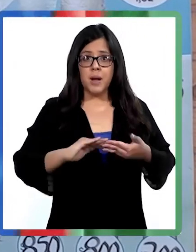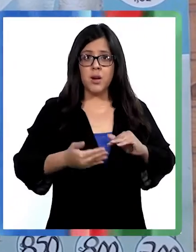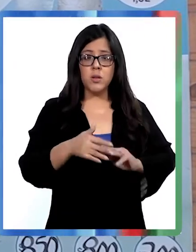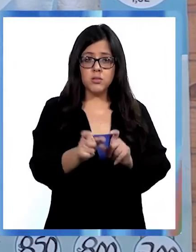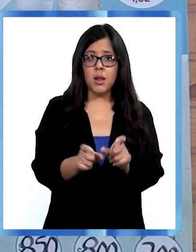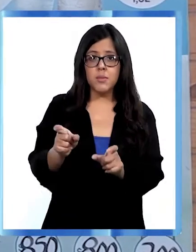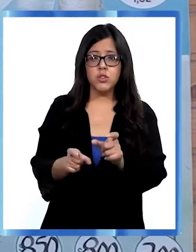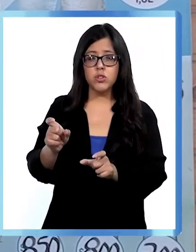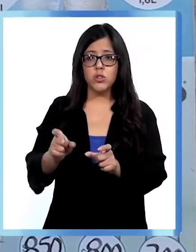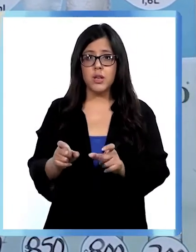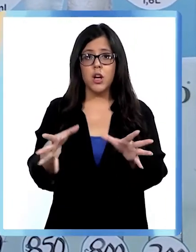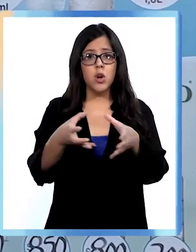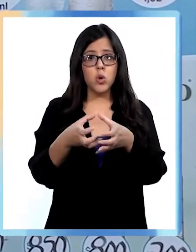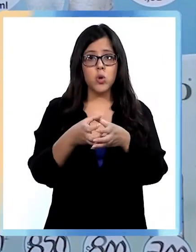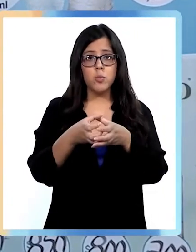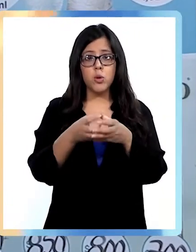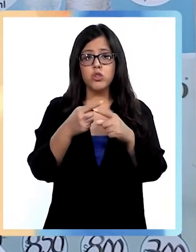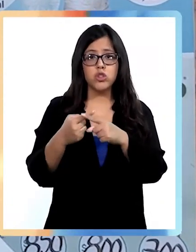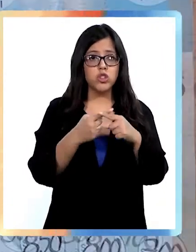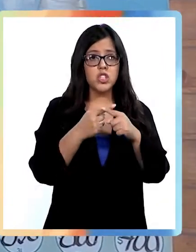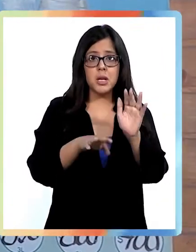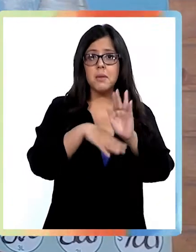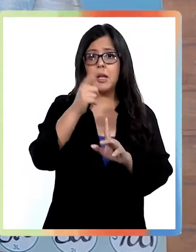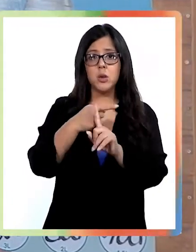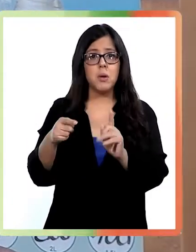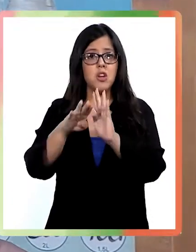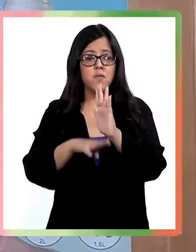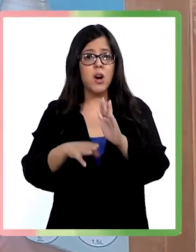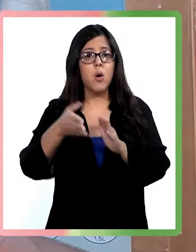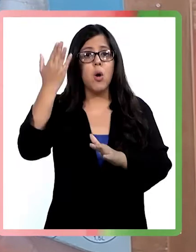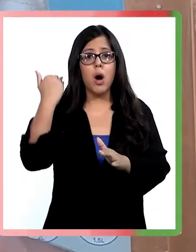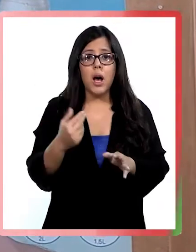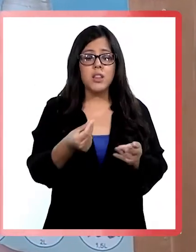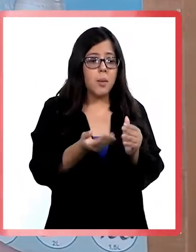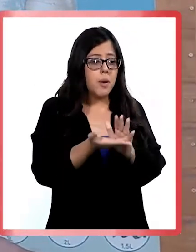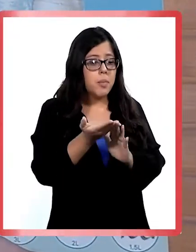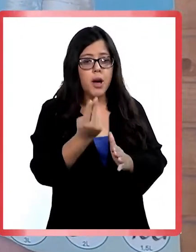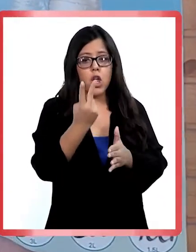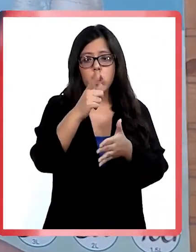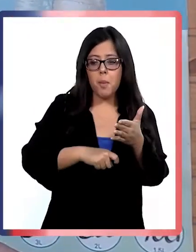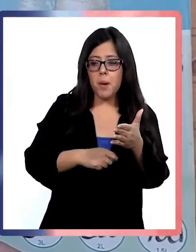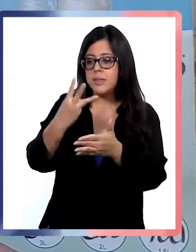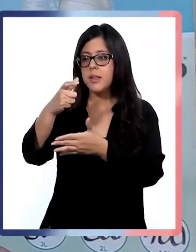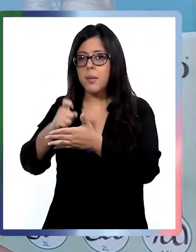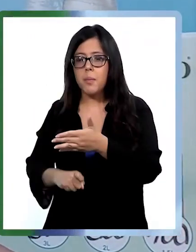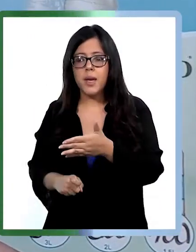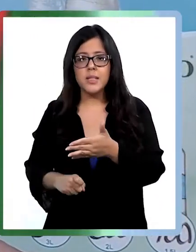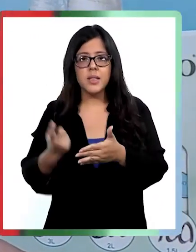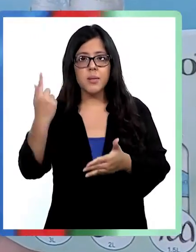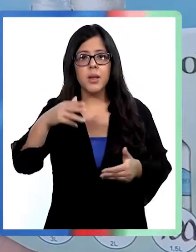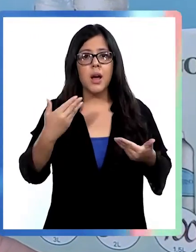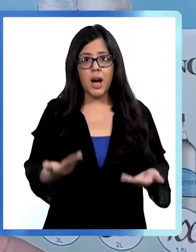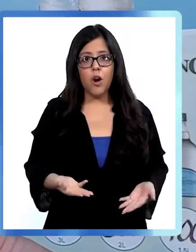de la comunidad, de la gente, de las clases alta, media y baja. Antes era algo, no sé, las alzas ocurrían cada 2 meses, 3 meses, un tiempo